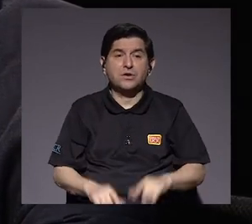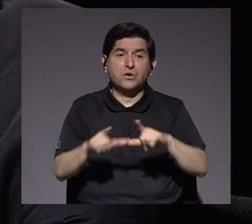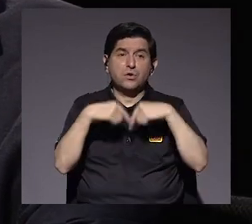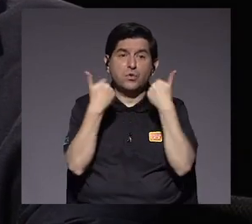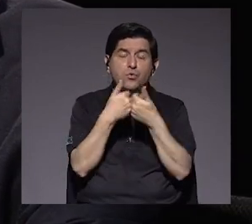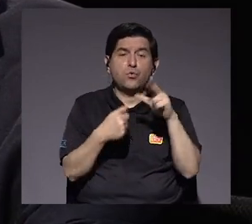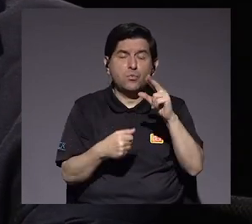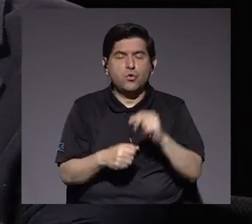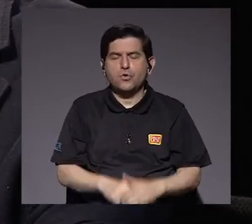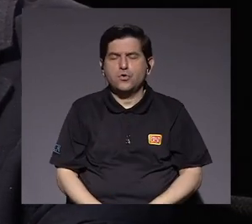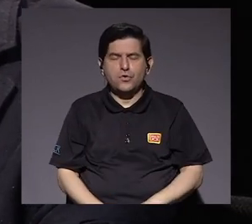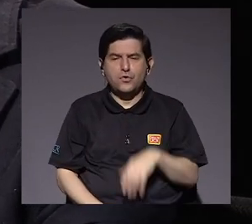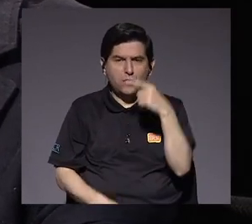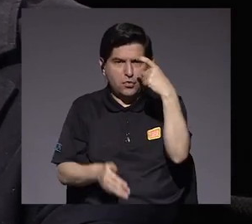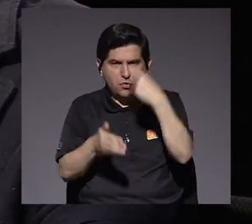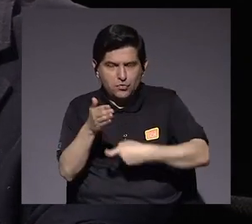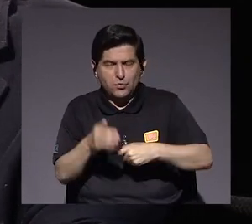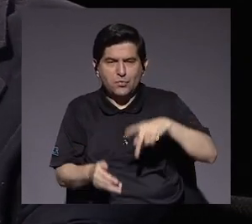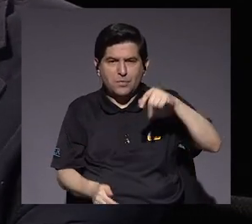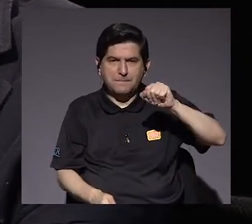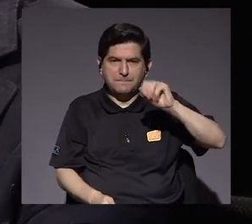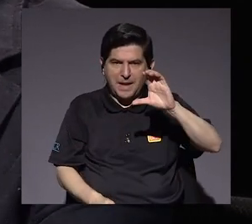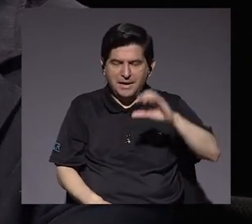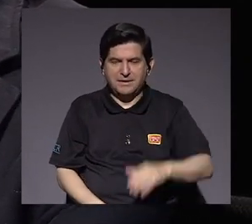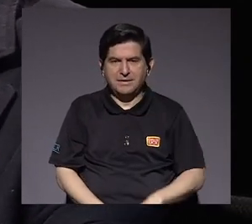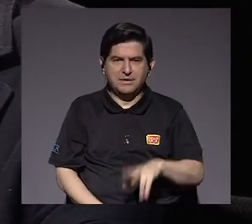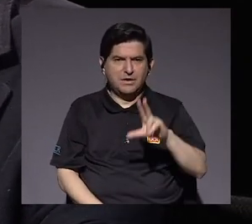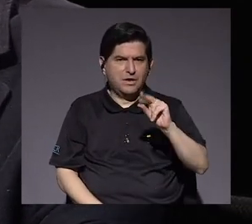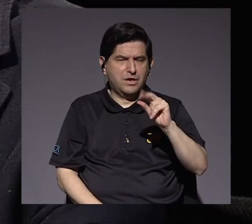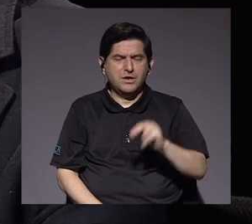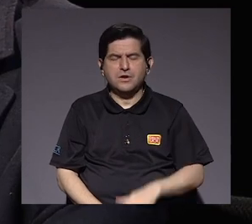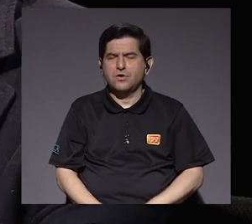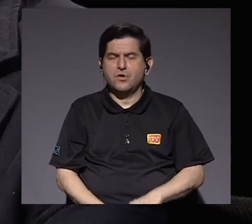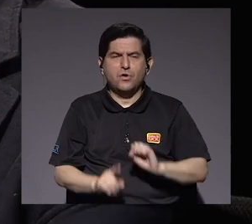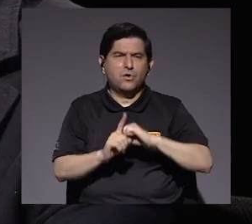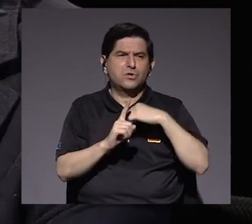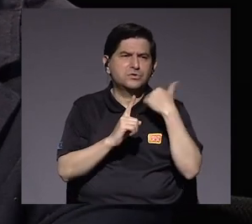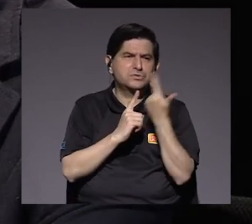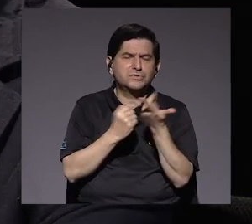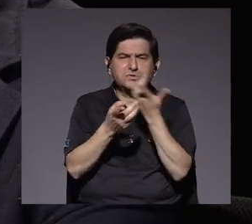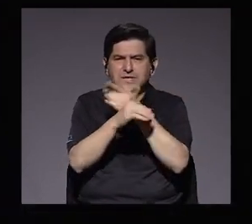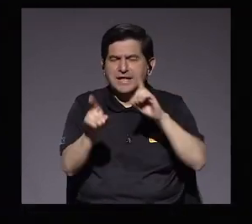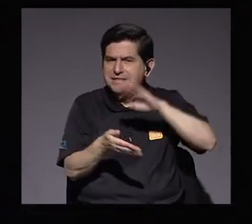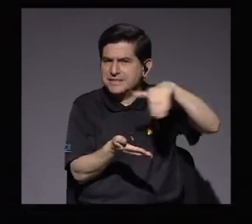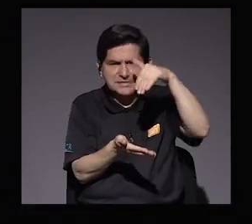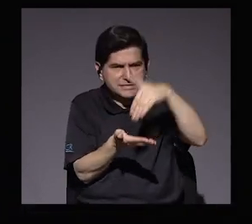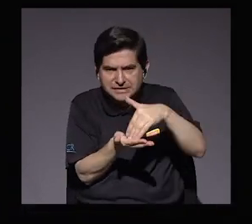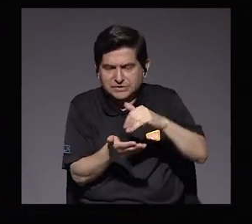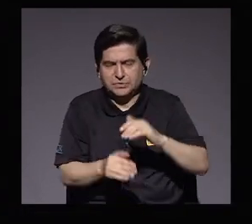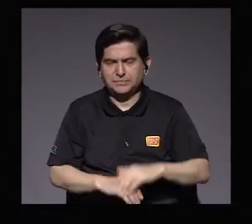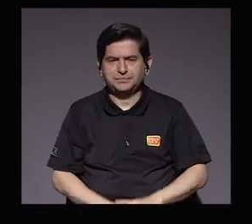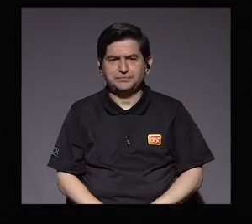ortodoxo ideológico del PAC. Así es. ¿Verdad? Que, digamos, que el propio PAC, digamos, en una socialdemocracia más Totalmente. O menos de centro, ¿verdad?